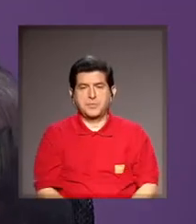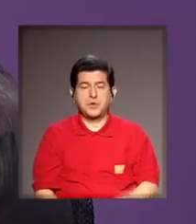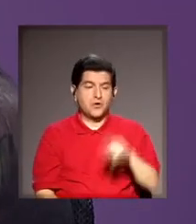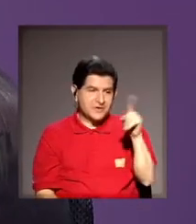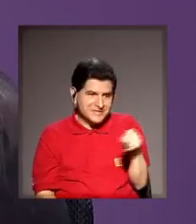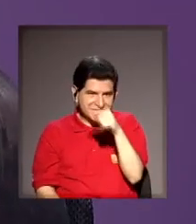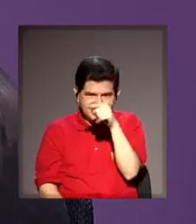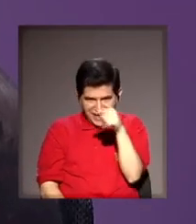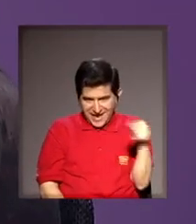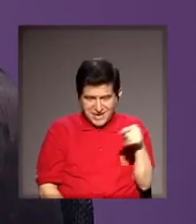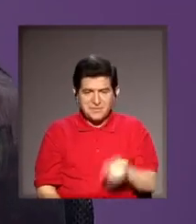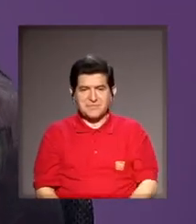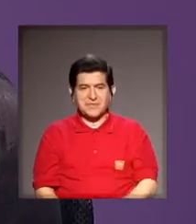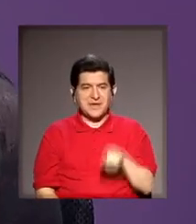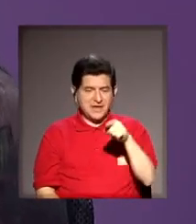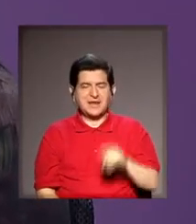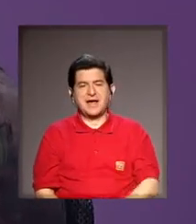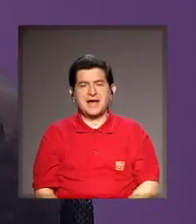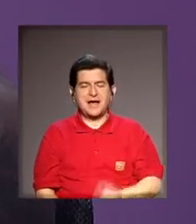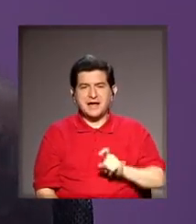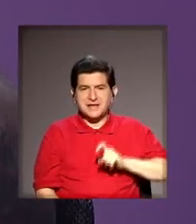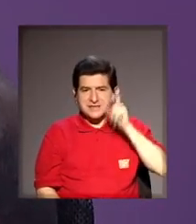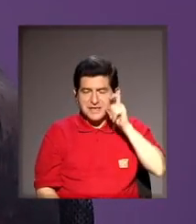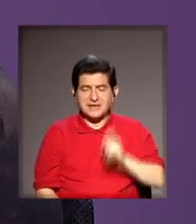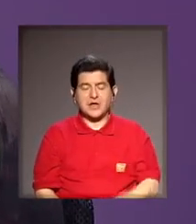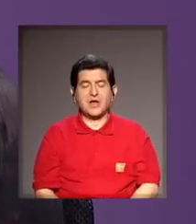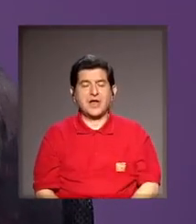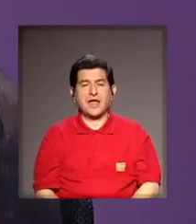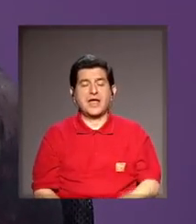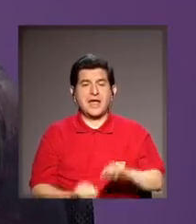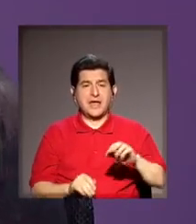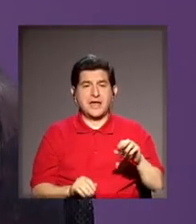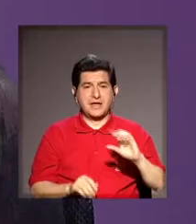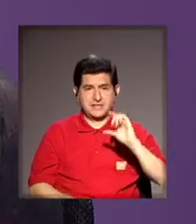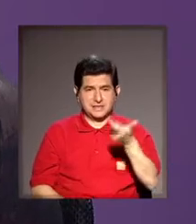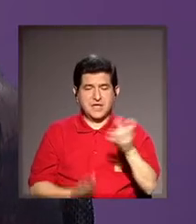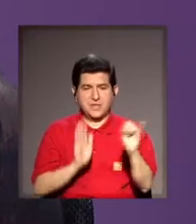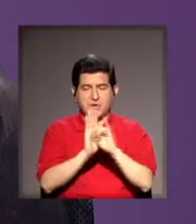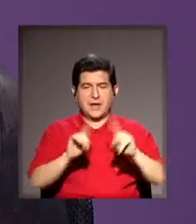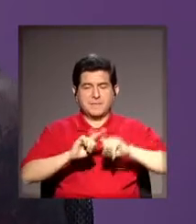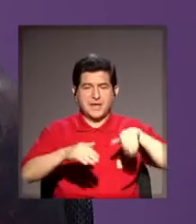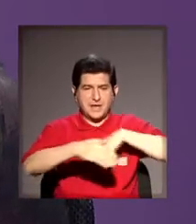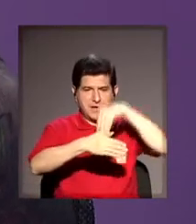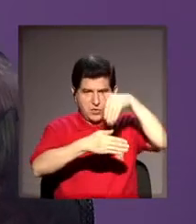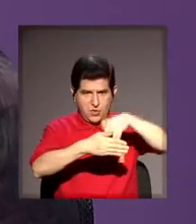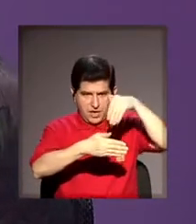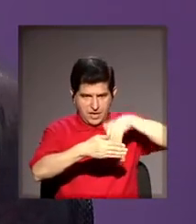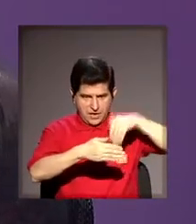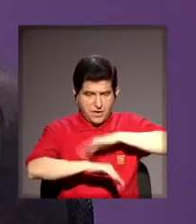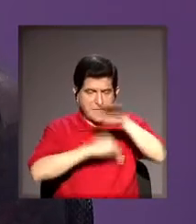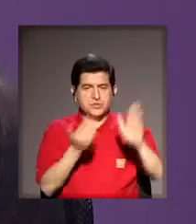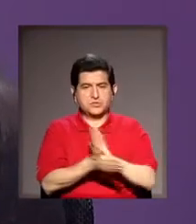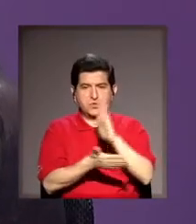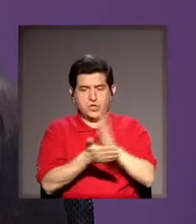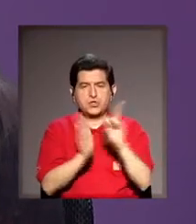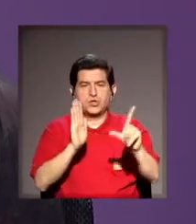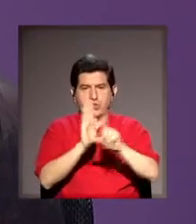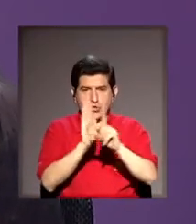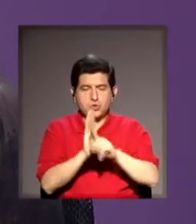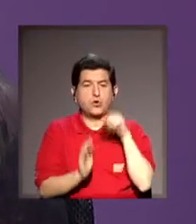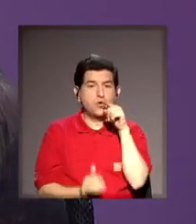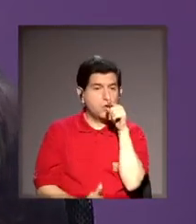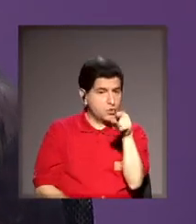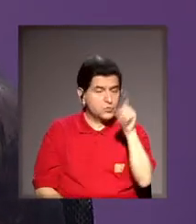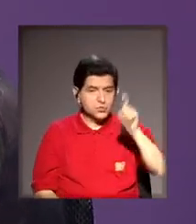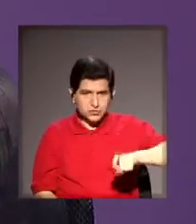elimina el rubro de sexo en la cédula pero en la base de datos del registro y en todos los documentos legales que vos